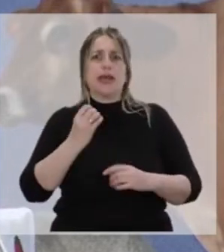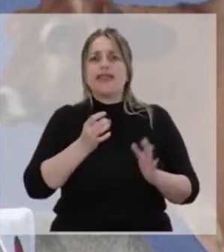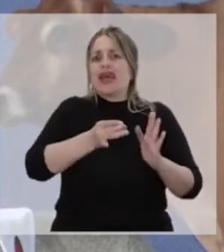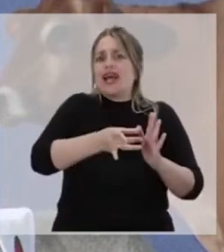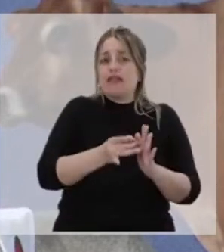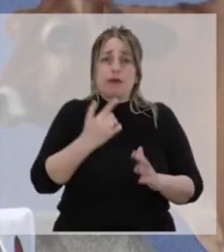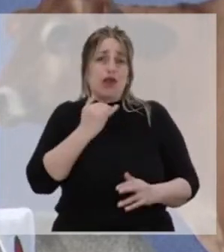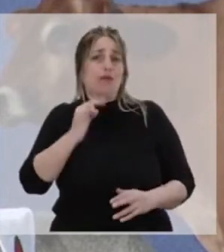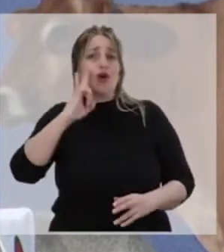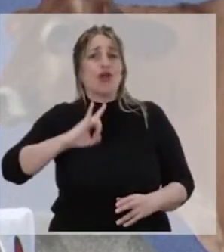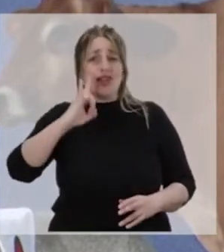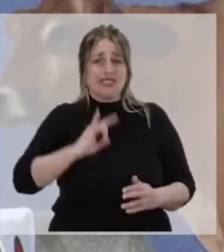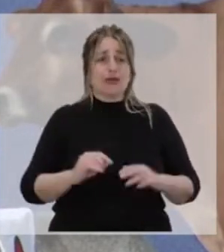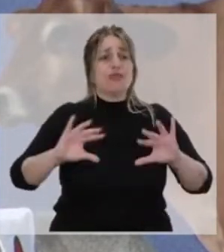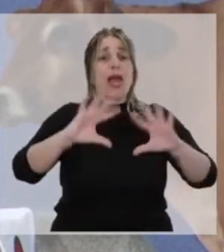leche